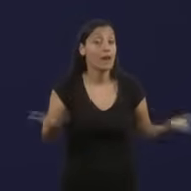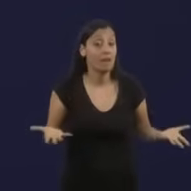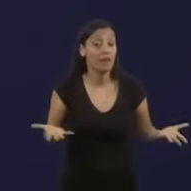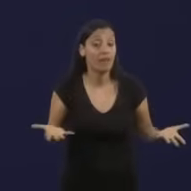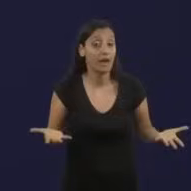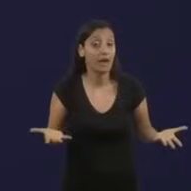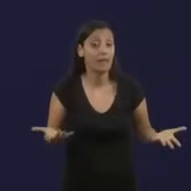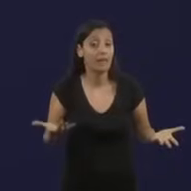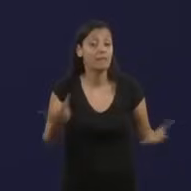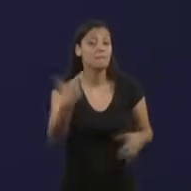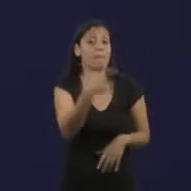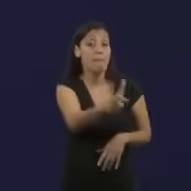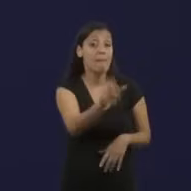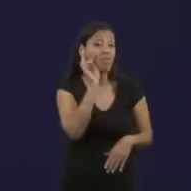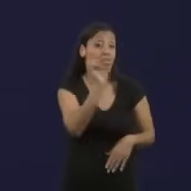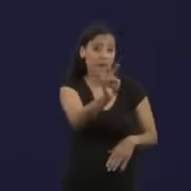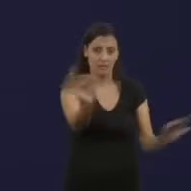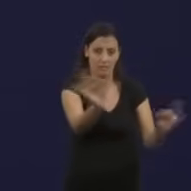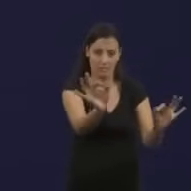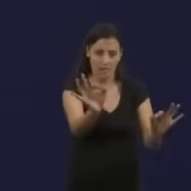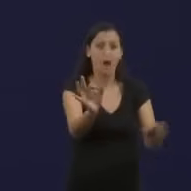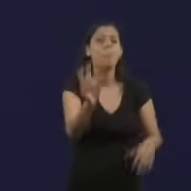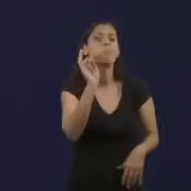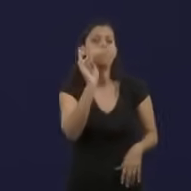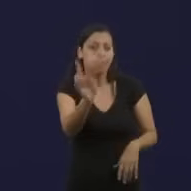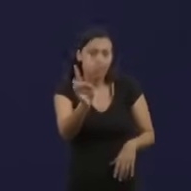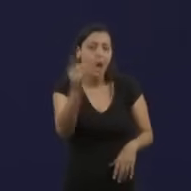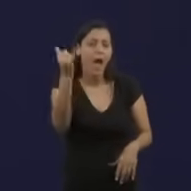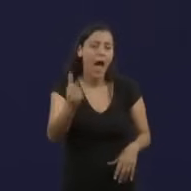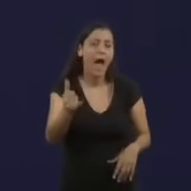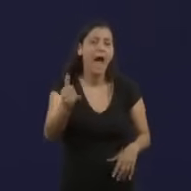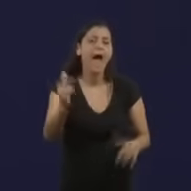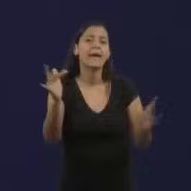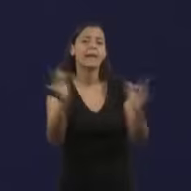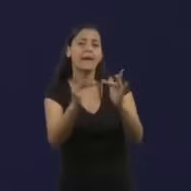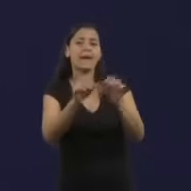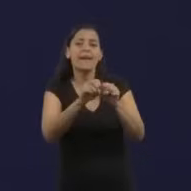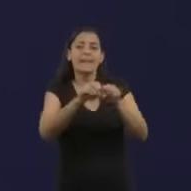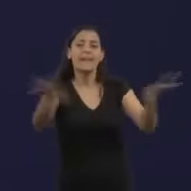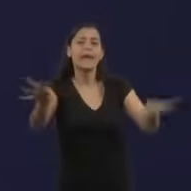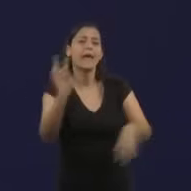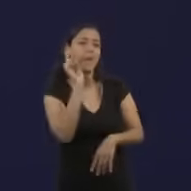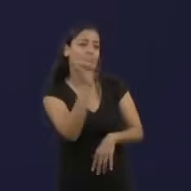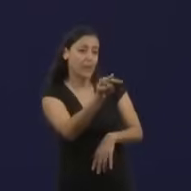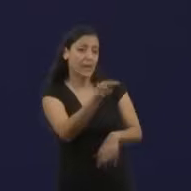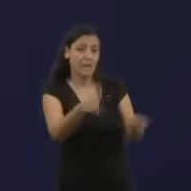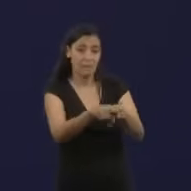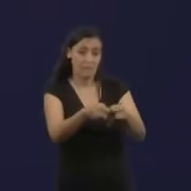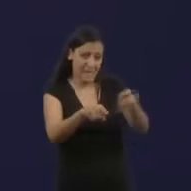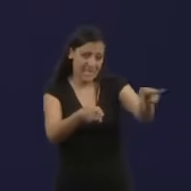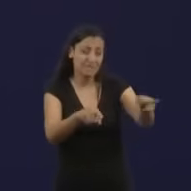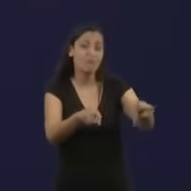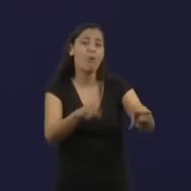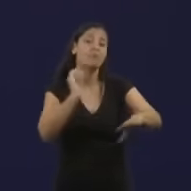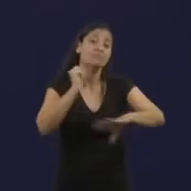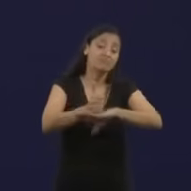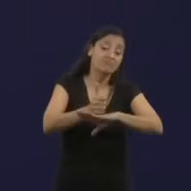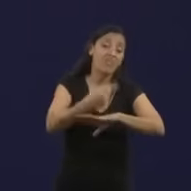la verdad que el video no lo vi vi algún comentario que se hizo en las redes con respecto a ese supuesto adoctrinamiento